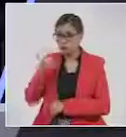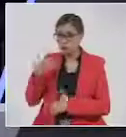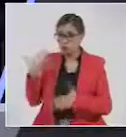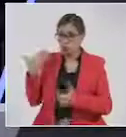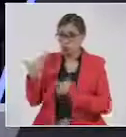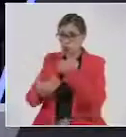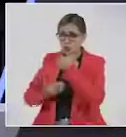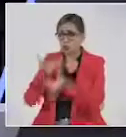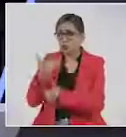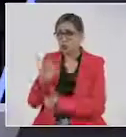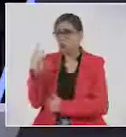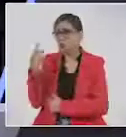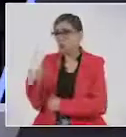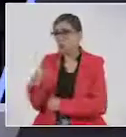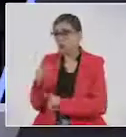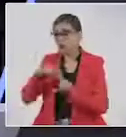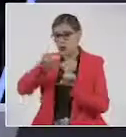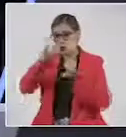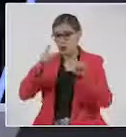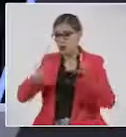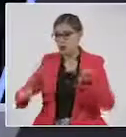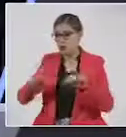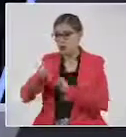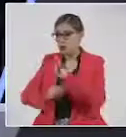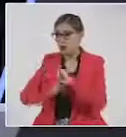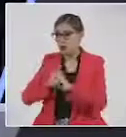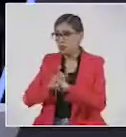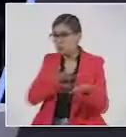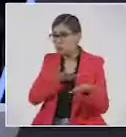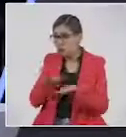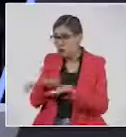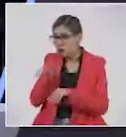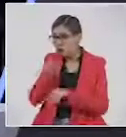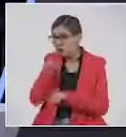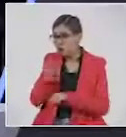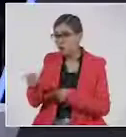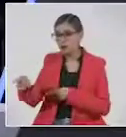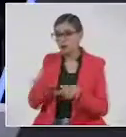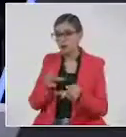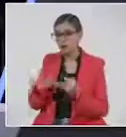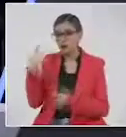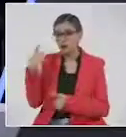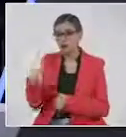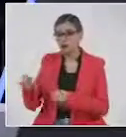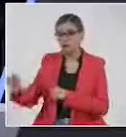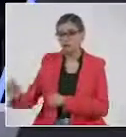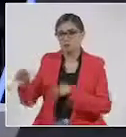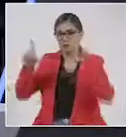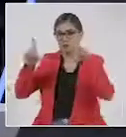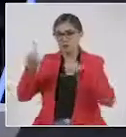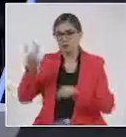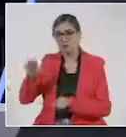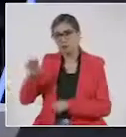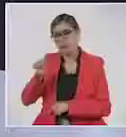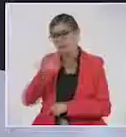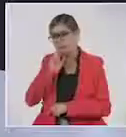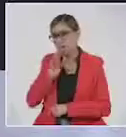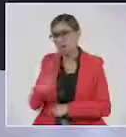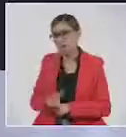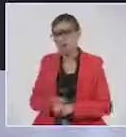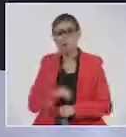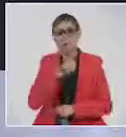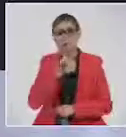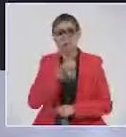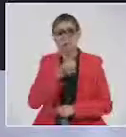un referente a nivel nacional, incluso internacional, y qué mejor que llevar este trabajo a la pantalla. Tratar de hacerlo de una